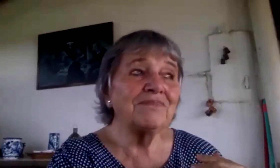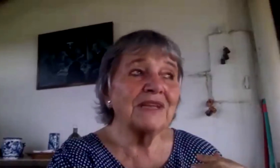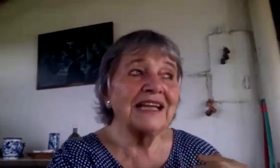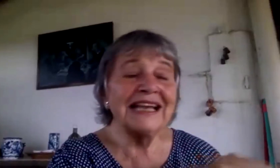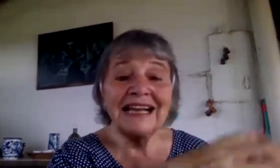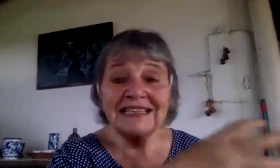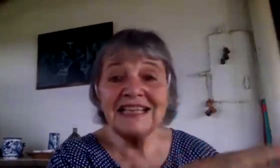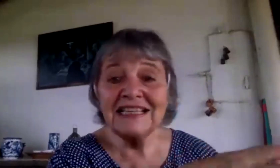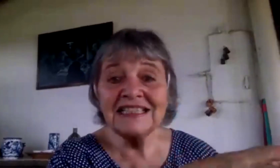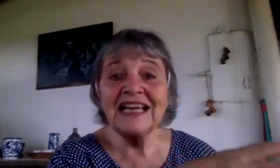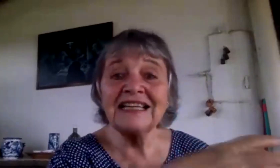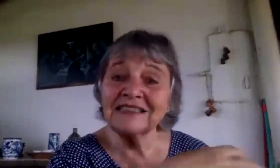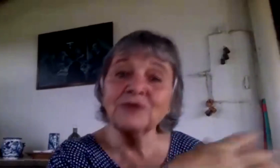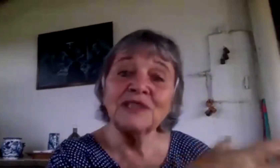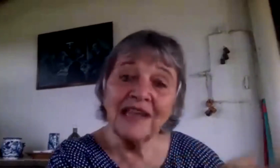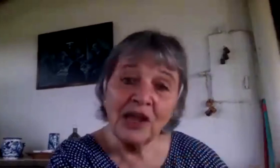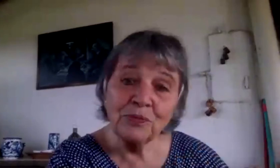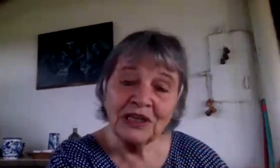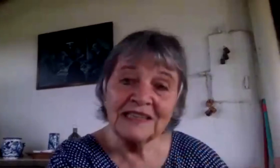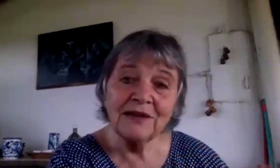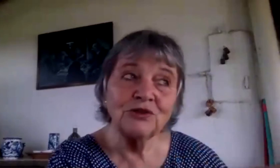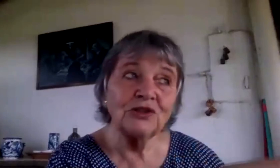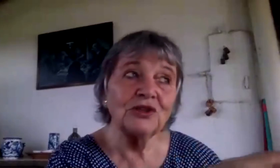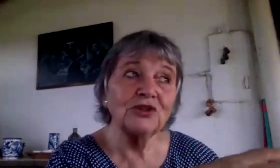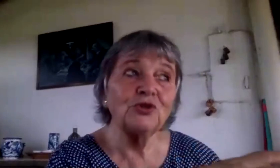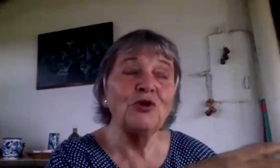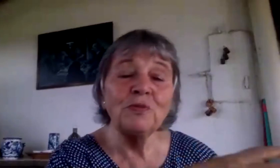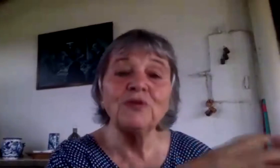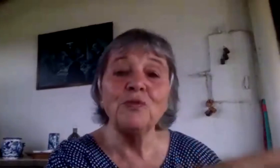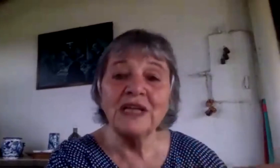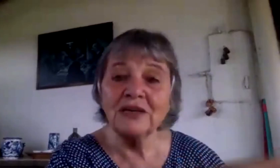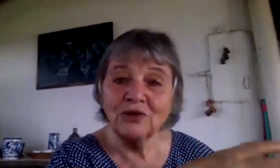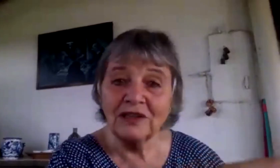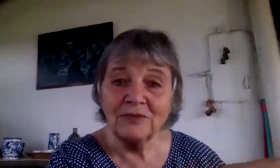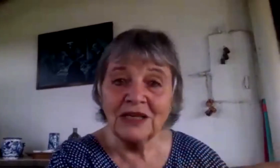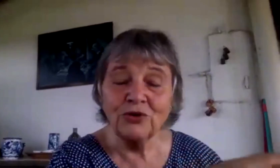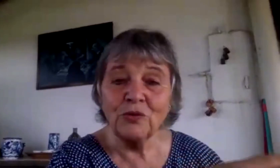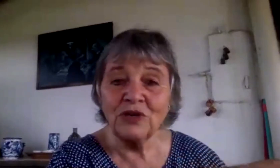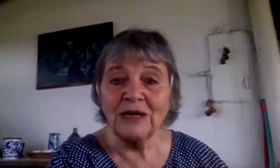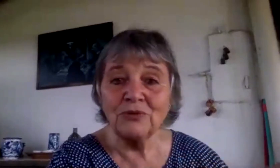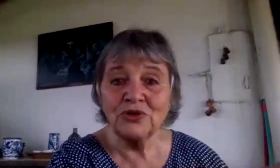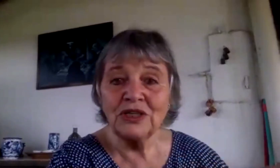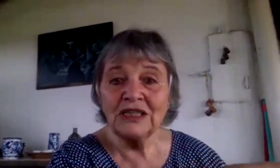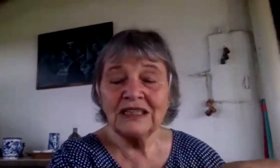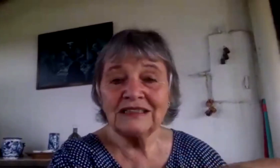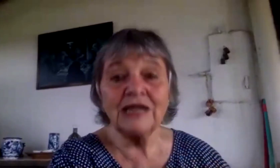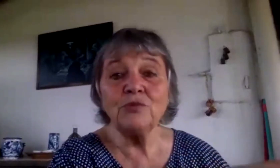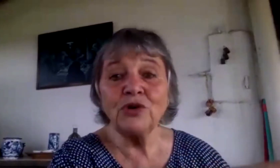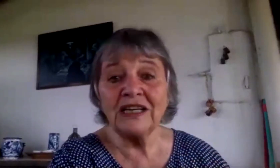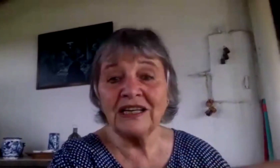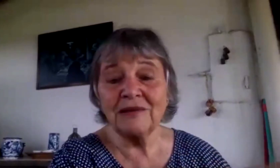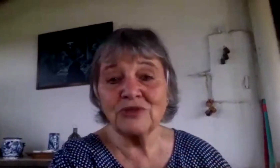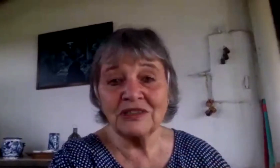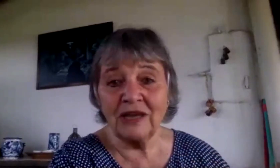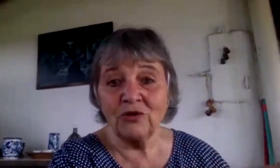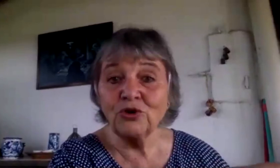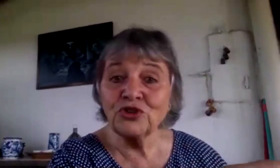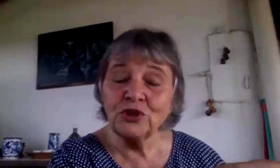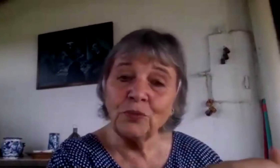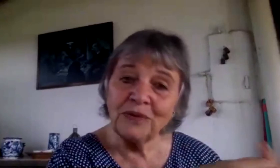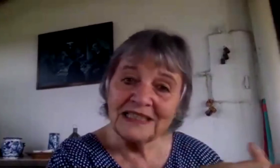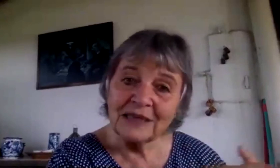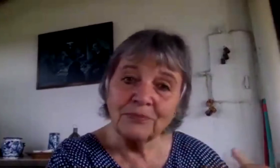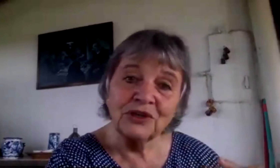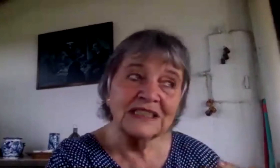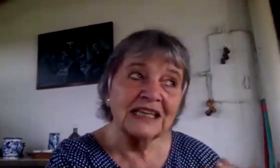Y en la casa de ella, entrevistados por Elizabeth, todos los primeros miércoles de mes nos reuníamos tres mujeres que habíamos estado con los